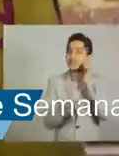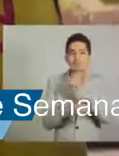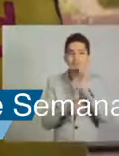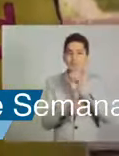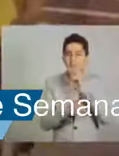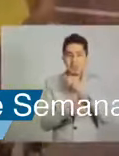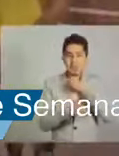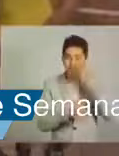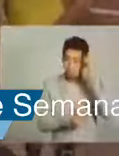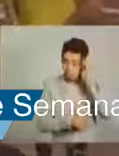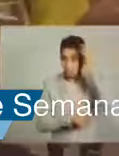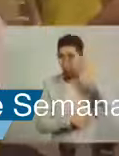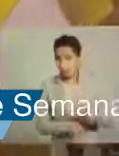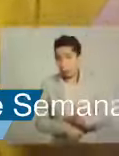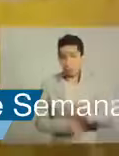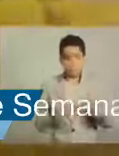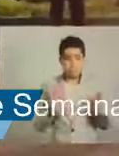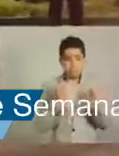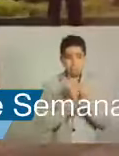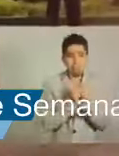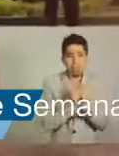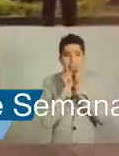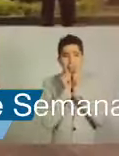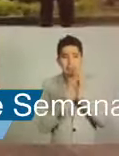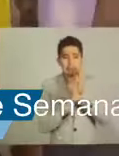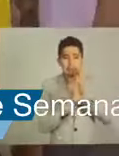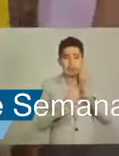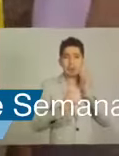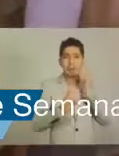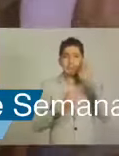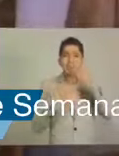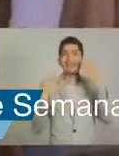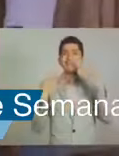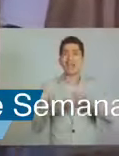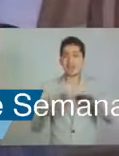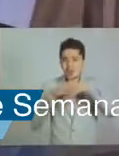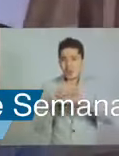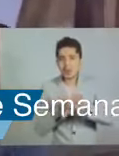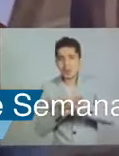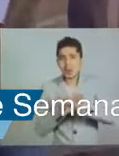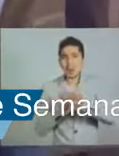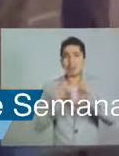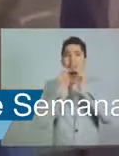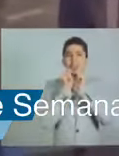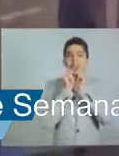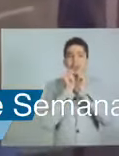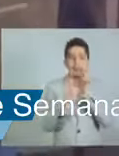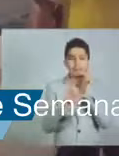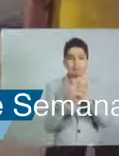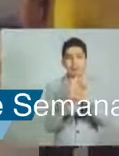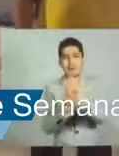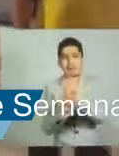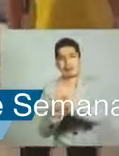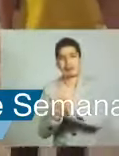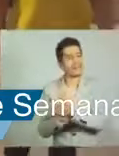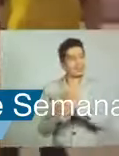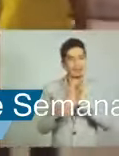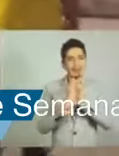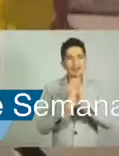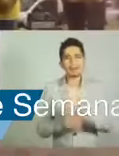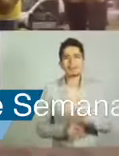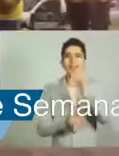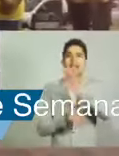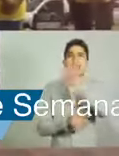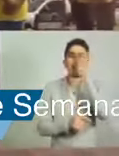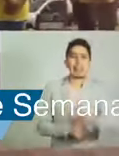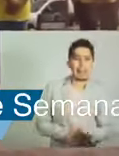ya están encimados en las filas para entrar al banco, o las filas para entrar al Electra o